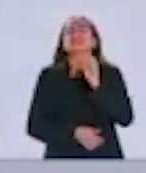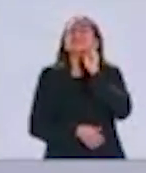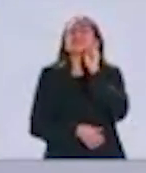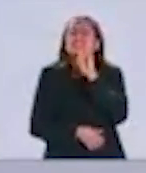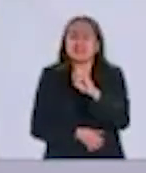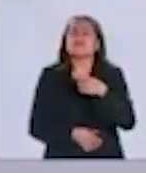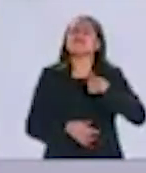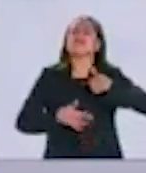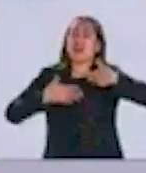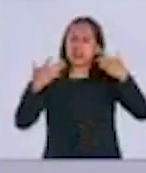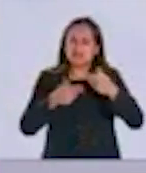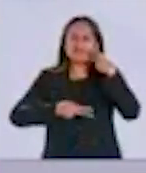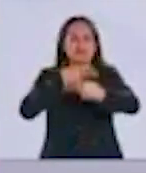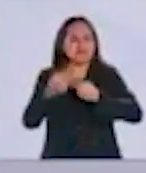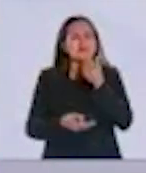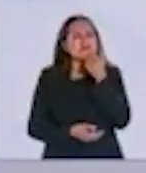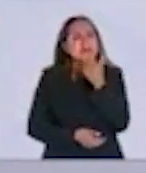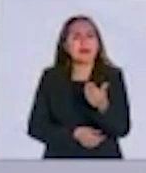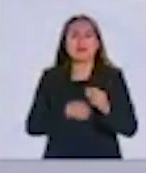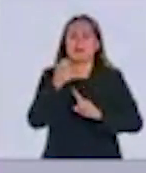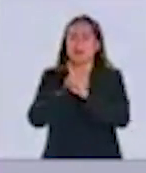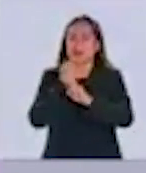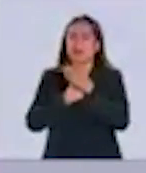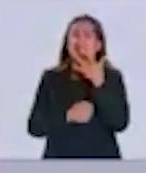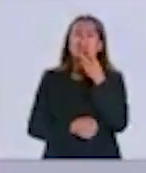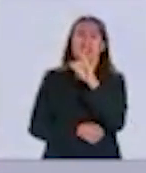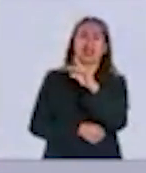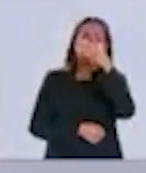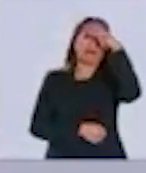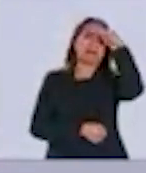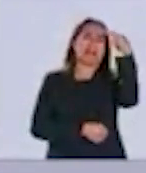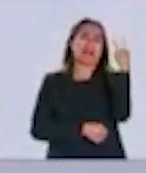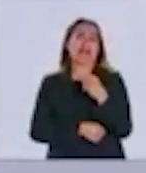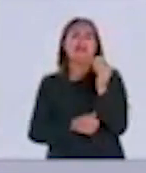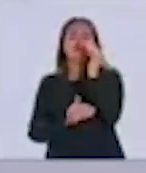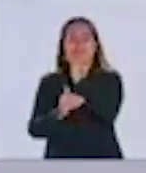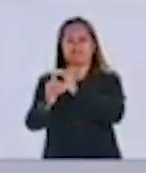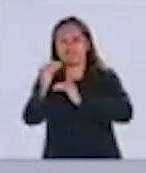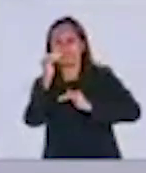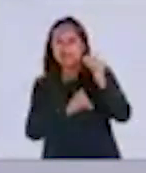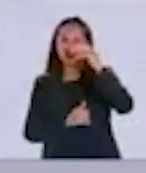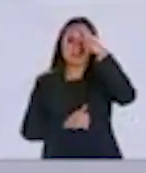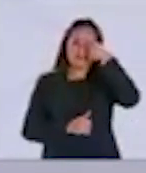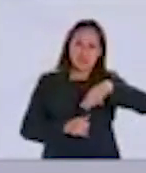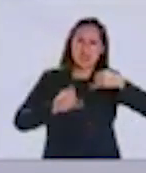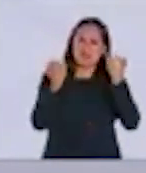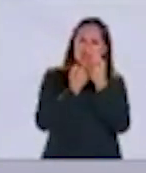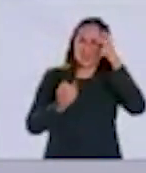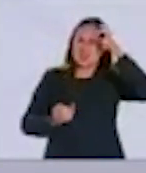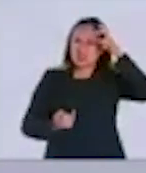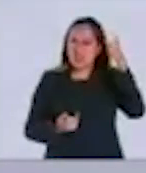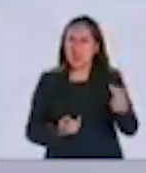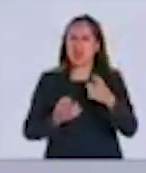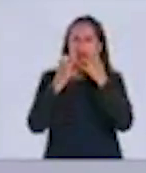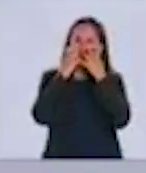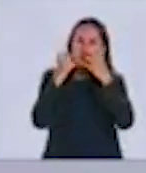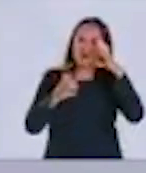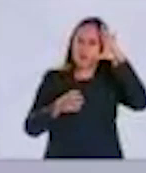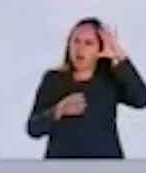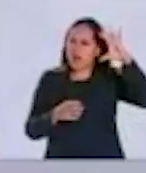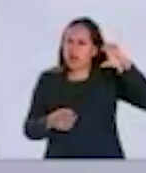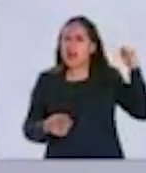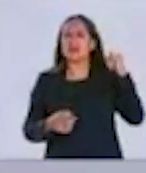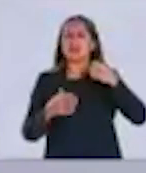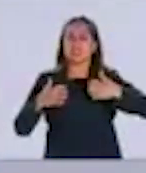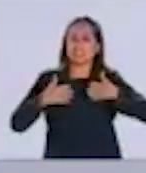mucho más grande que sus problemas méxico es el grito de hidalgo la bravura de morelos méxico es